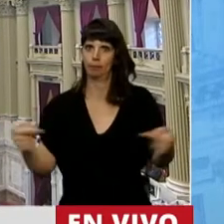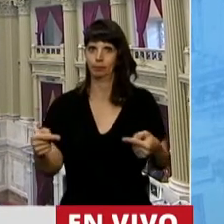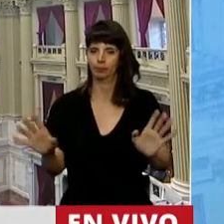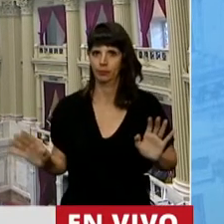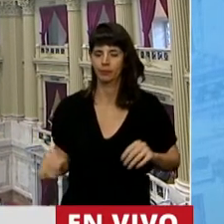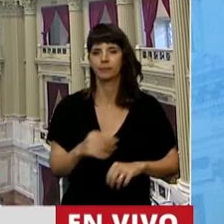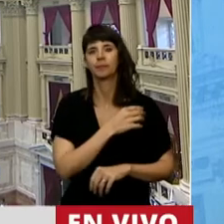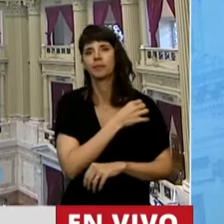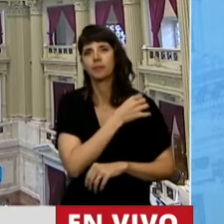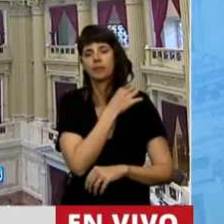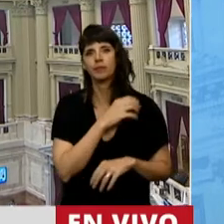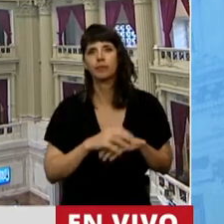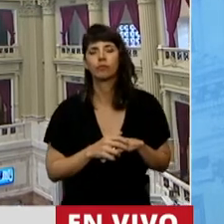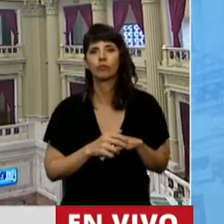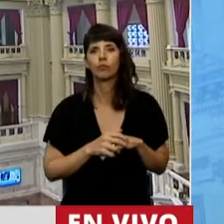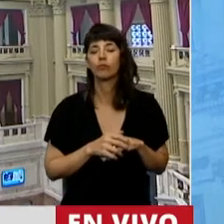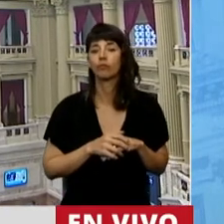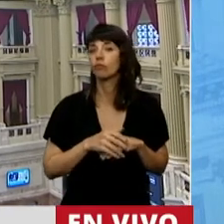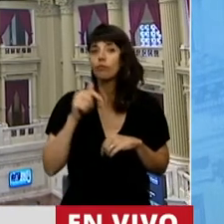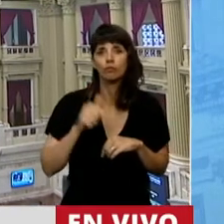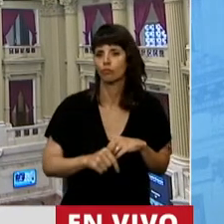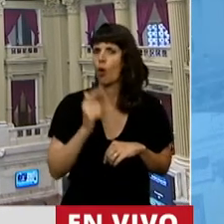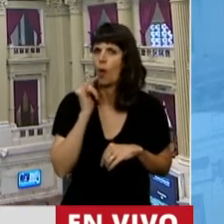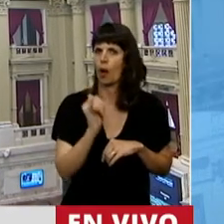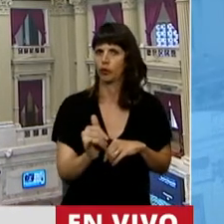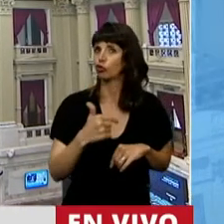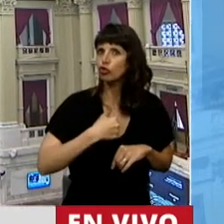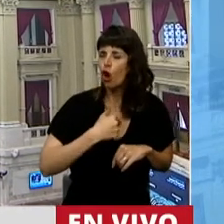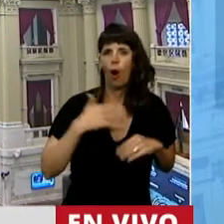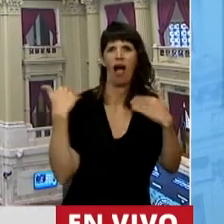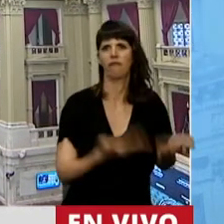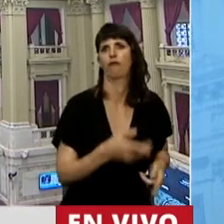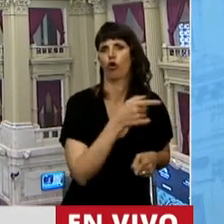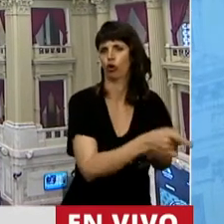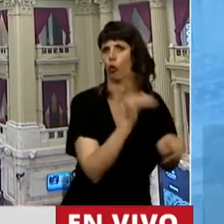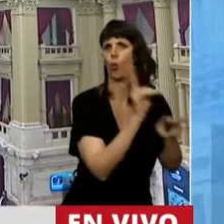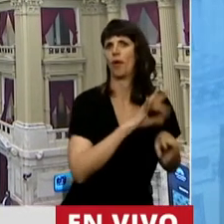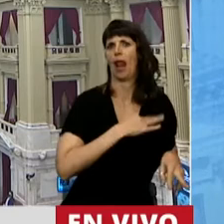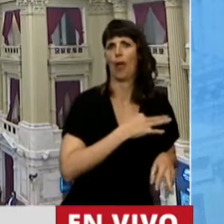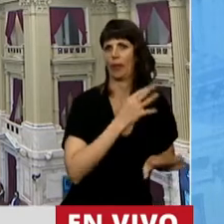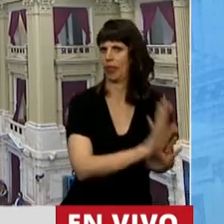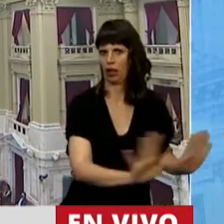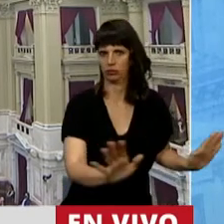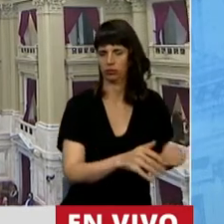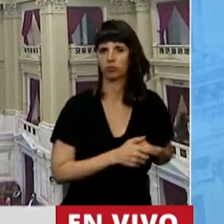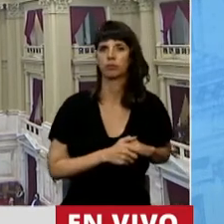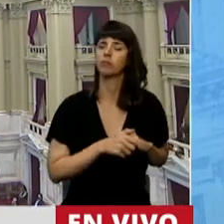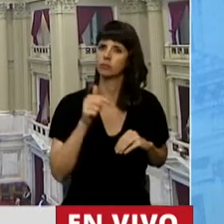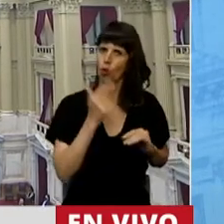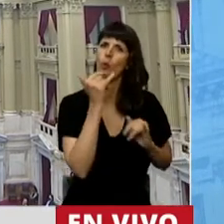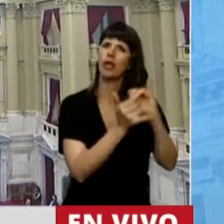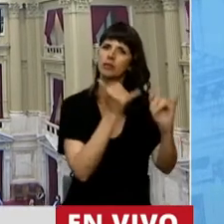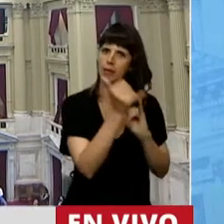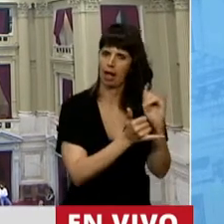Desde ya adelanto mi posición provida y paso a exponer mis argumentos para sostener esta